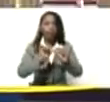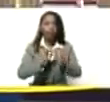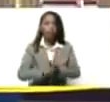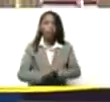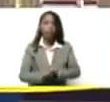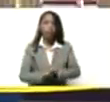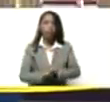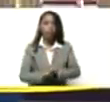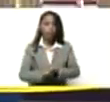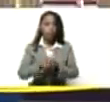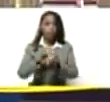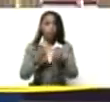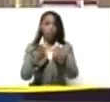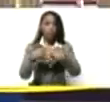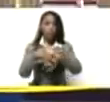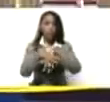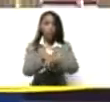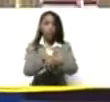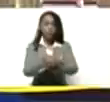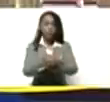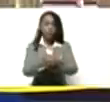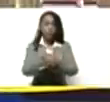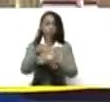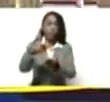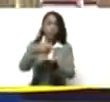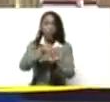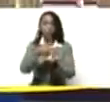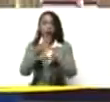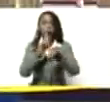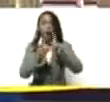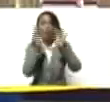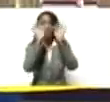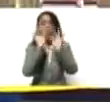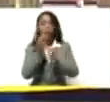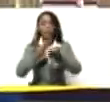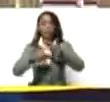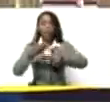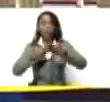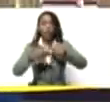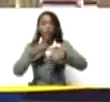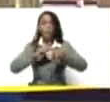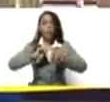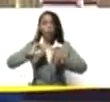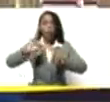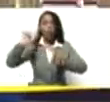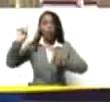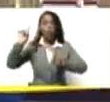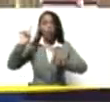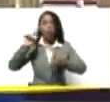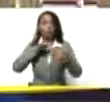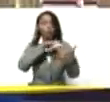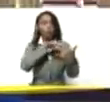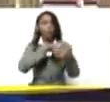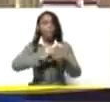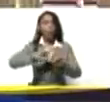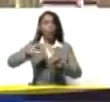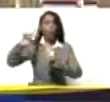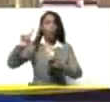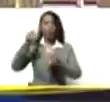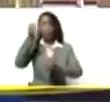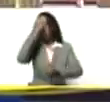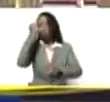se va combinando el debilitamiento de algunas fases del servicio eléctrico con una guerra eléctrica brutal